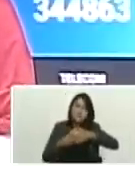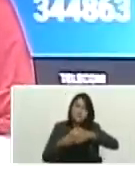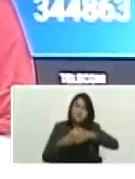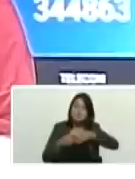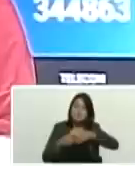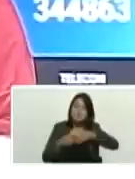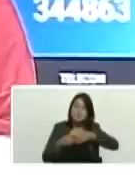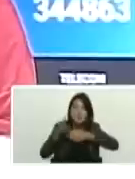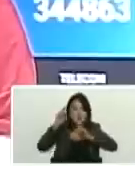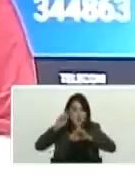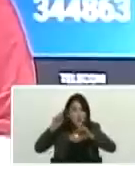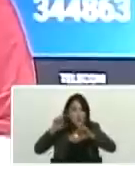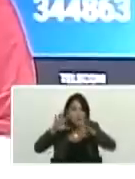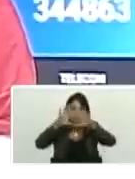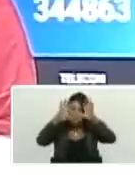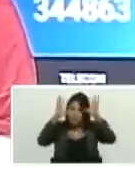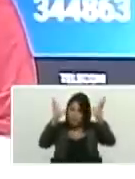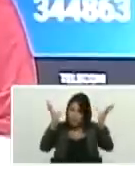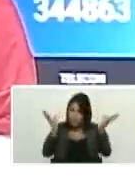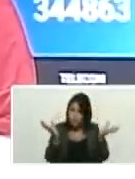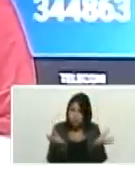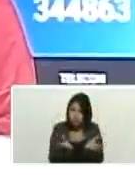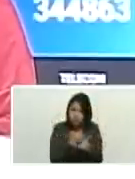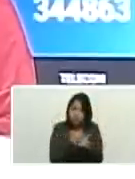Yo por eso he periodizado